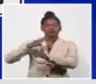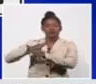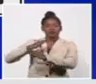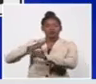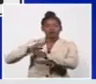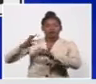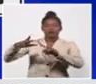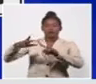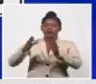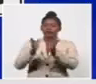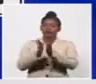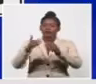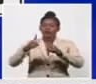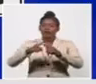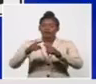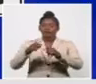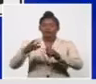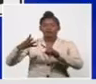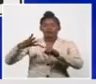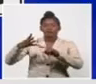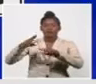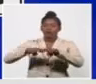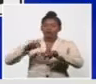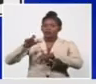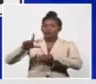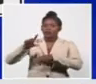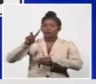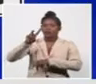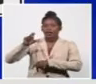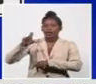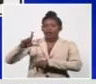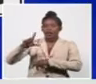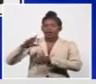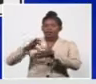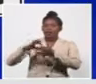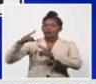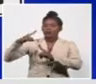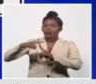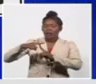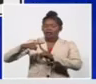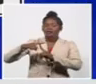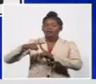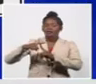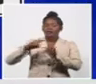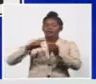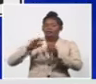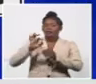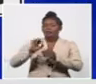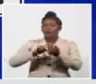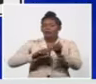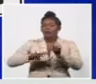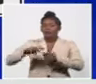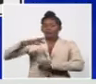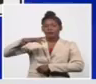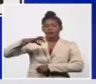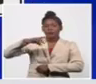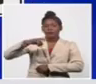Matanzas, Holguín, Villa Clara, Guantánamo, Pinar del Río, Ciego de